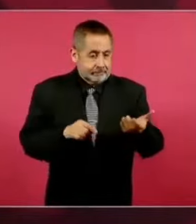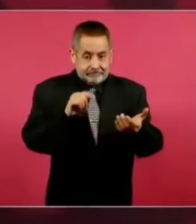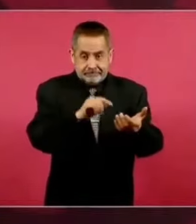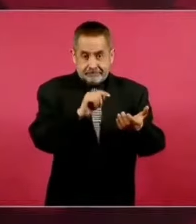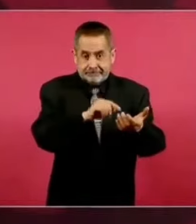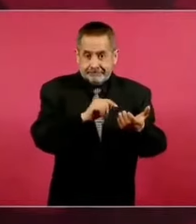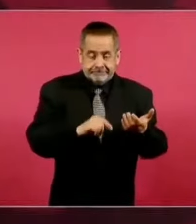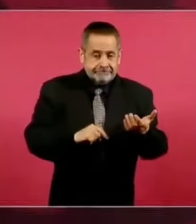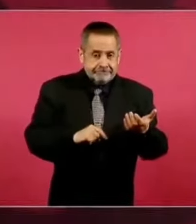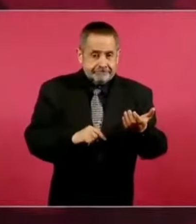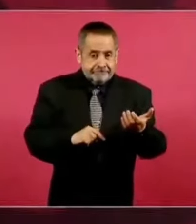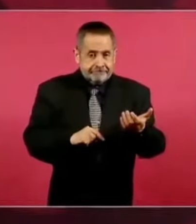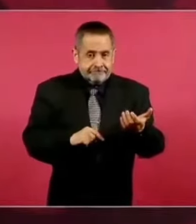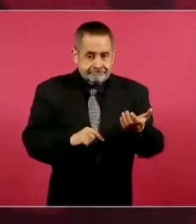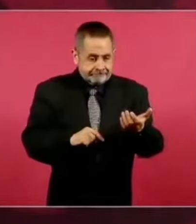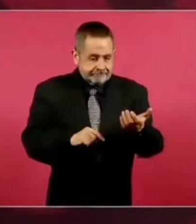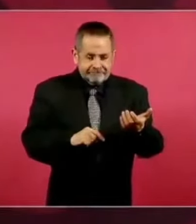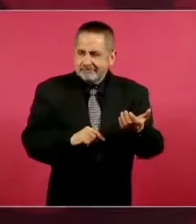alteran